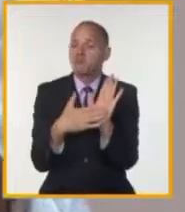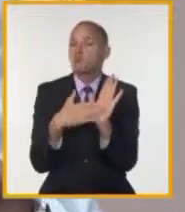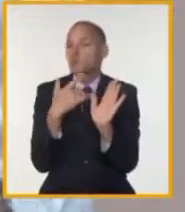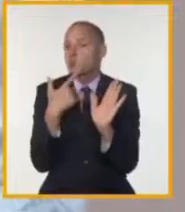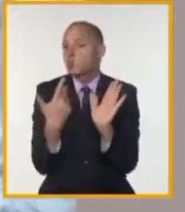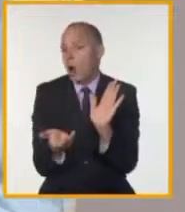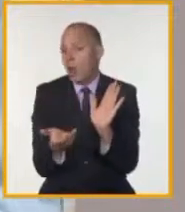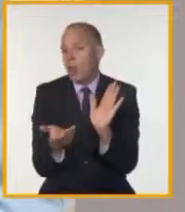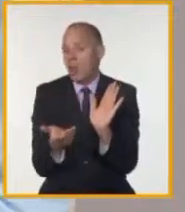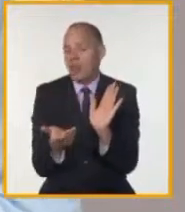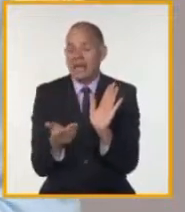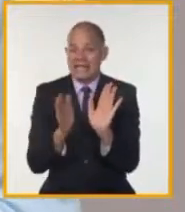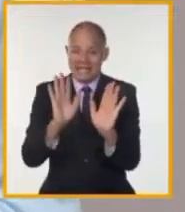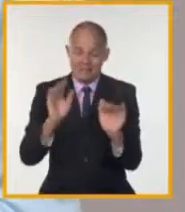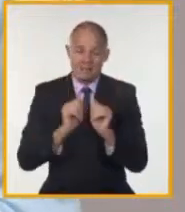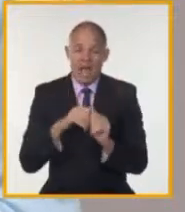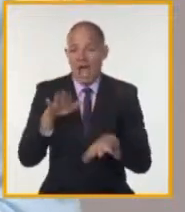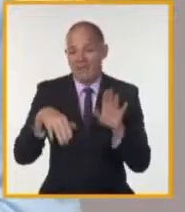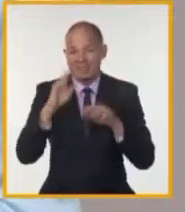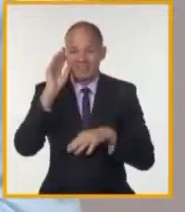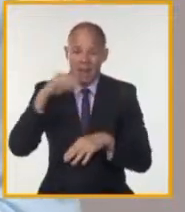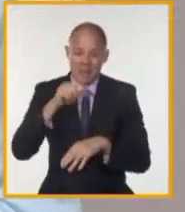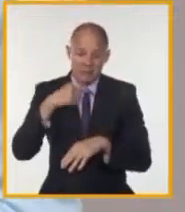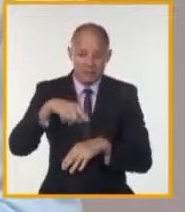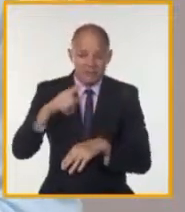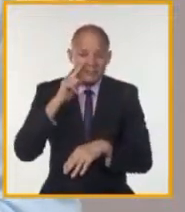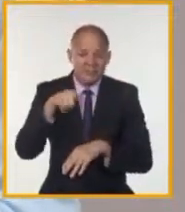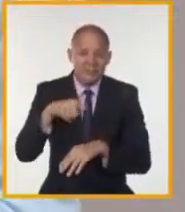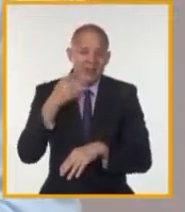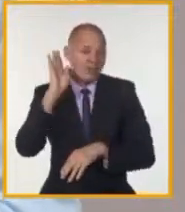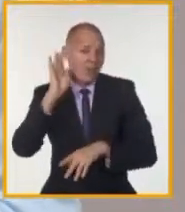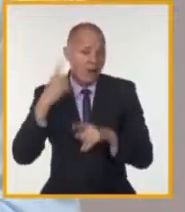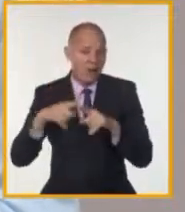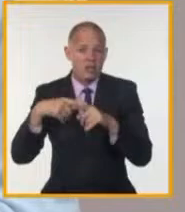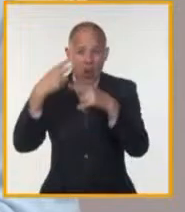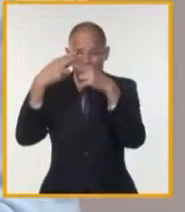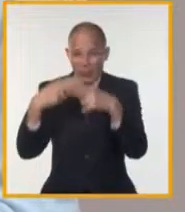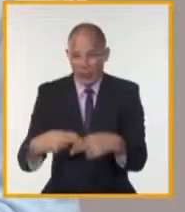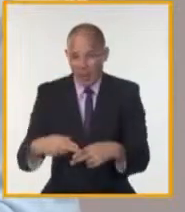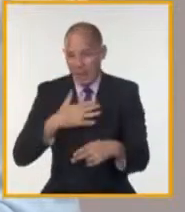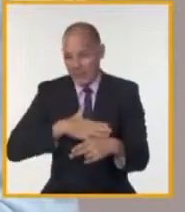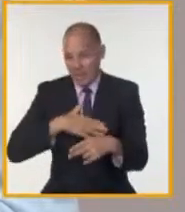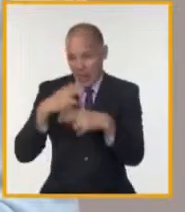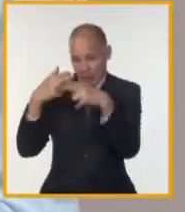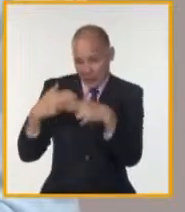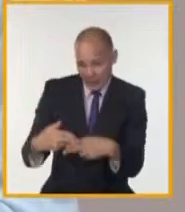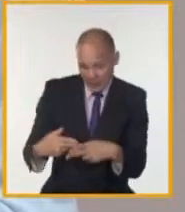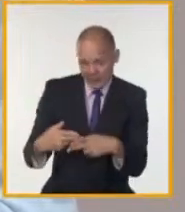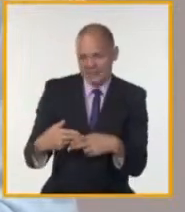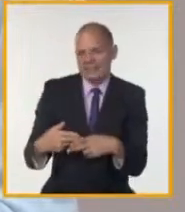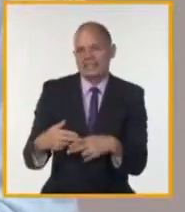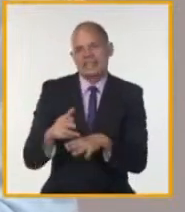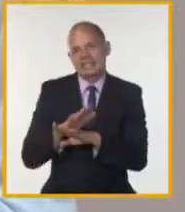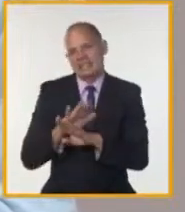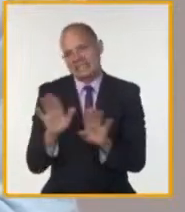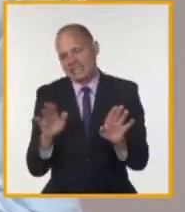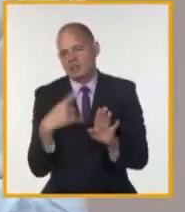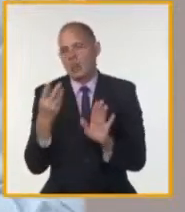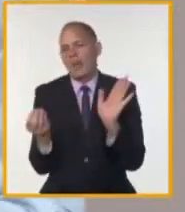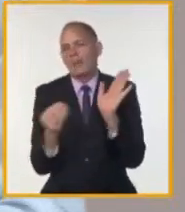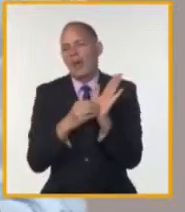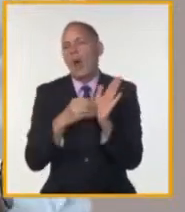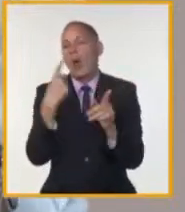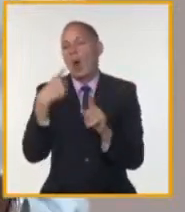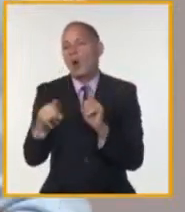hoy en las listas de espera, en las listas de anotación, la anotación electrónica, elemento este que ha dado el traste